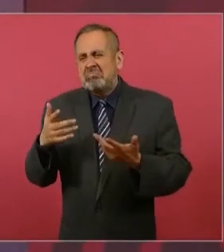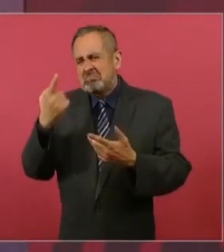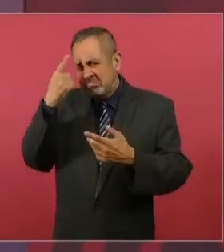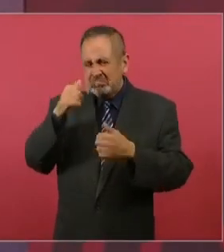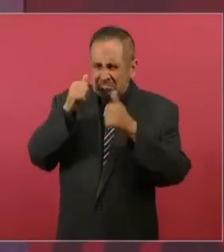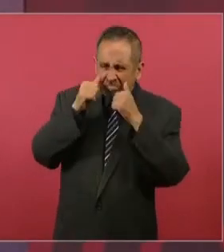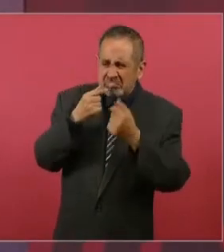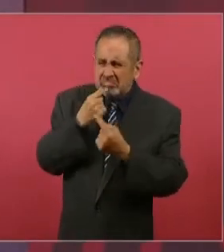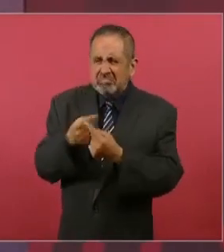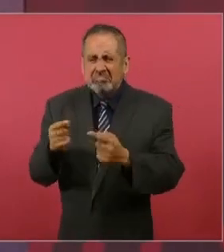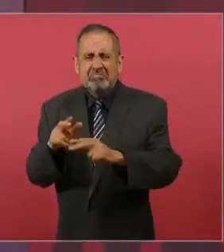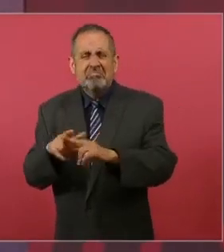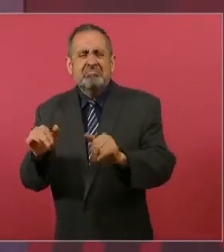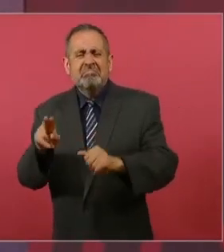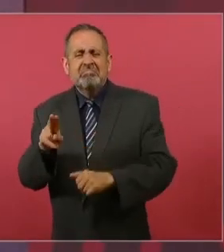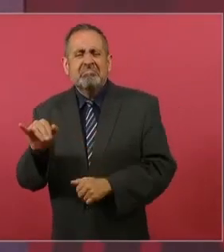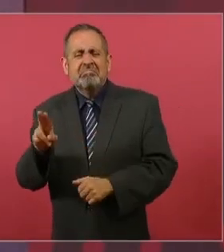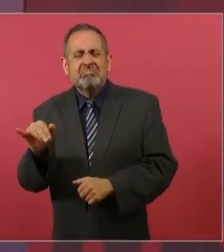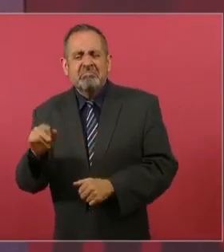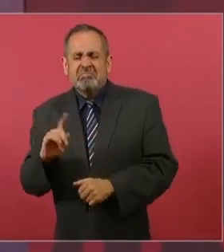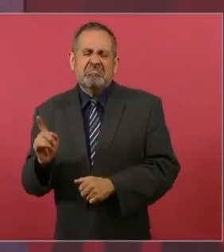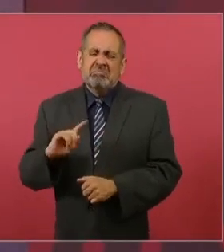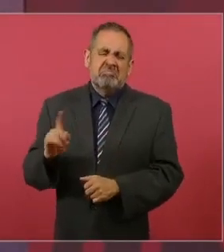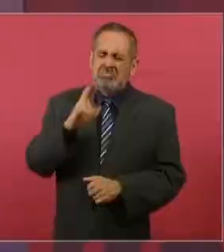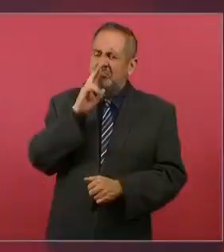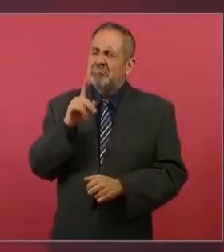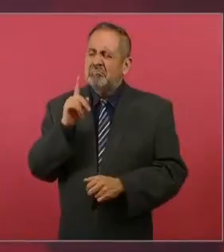atender a los ninis,